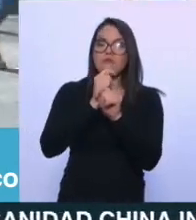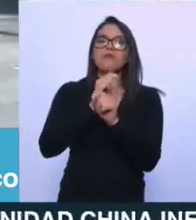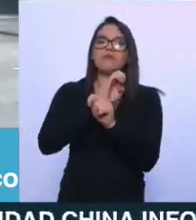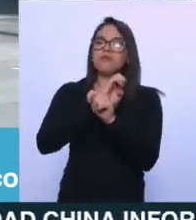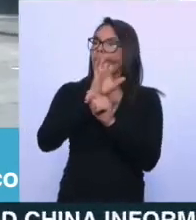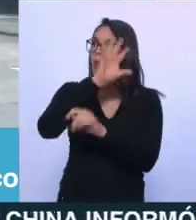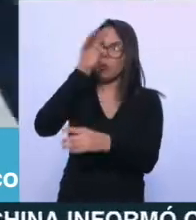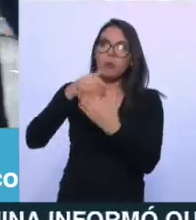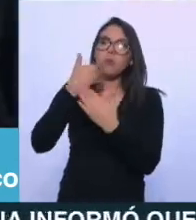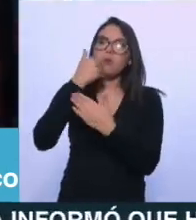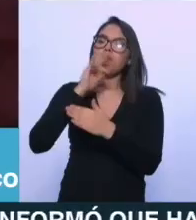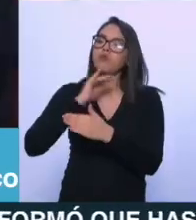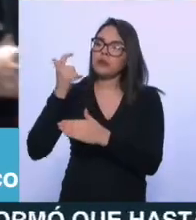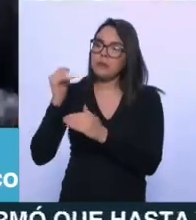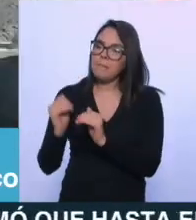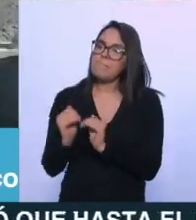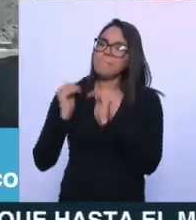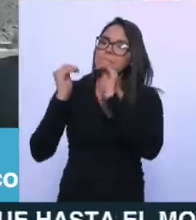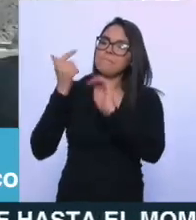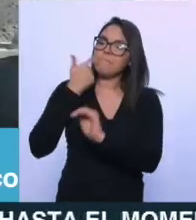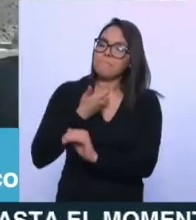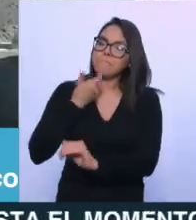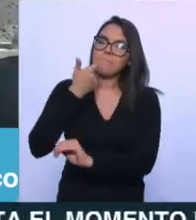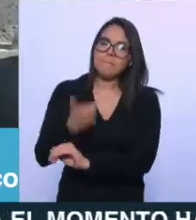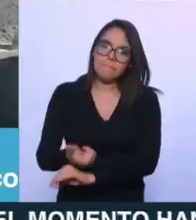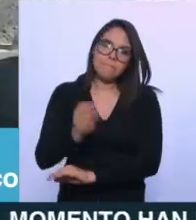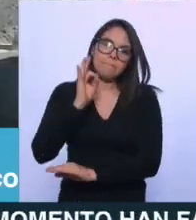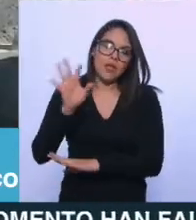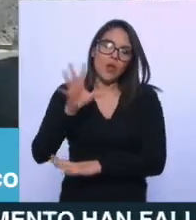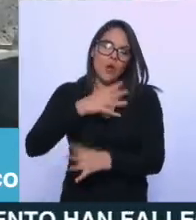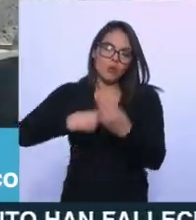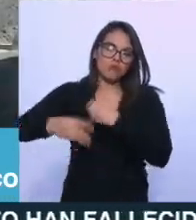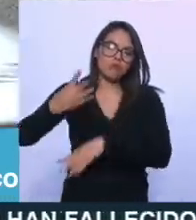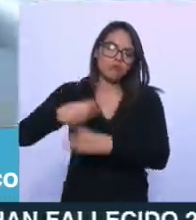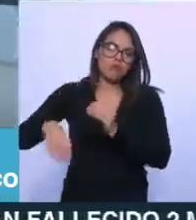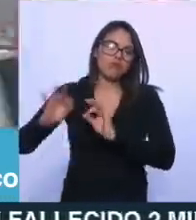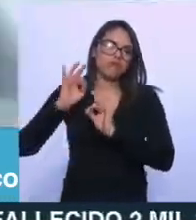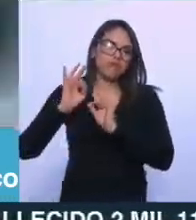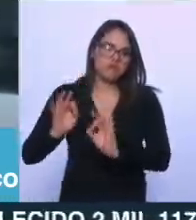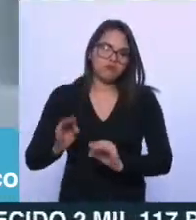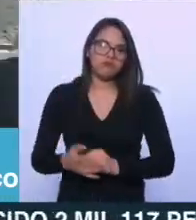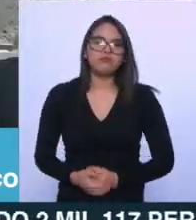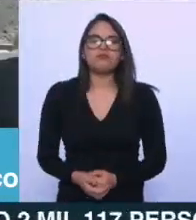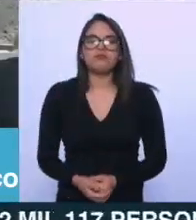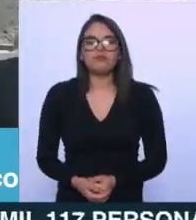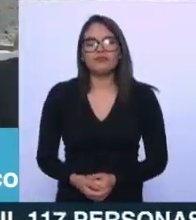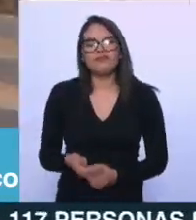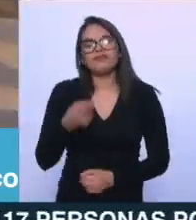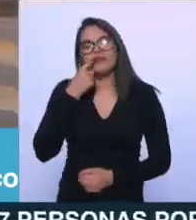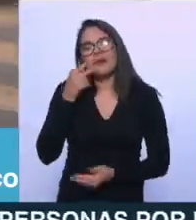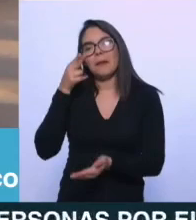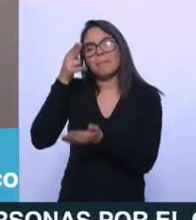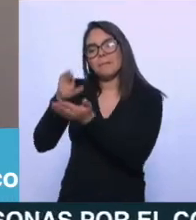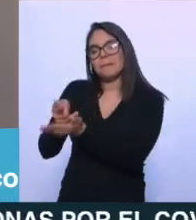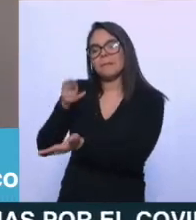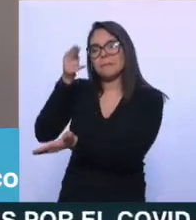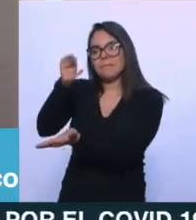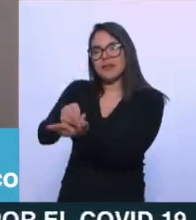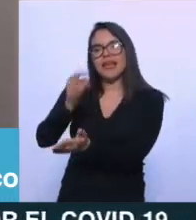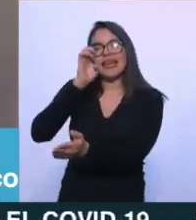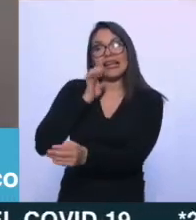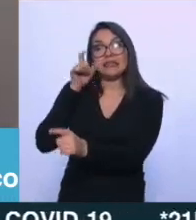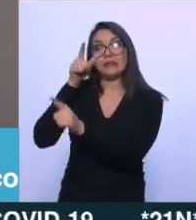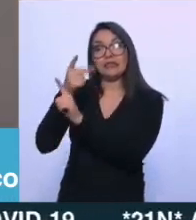por capacitación y todas estas cosas que les enumeré, como las paradas establecidas, contadores, botones de pánico y pago con tarjeta